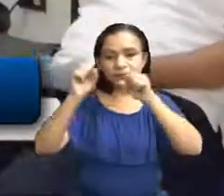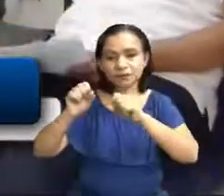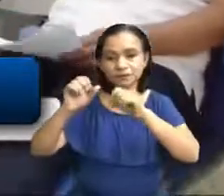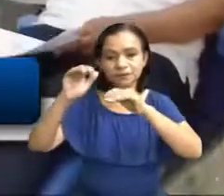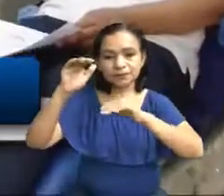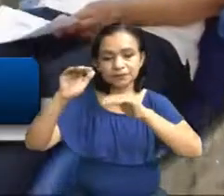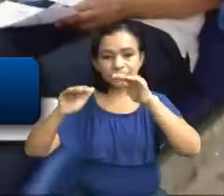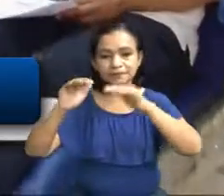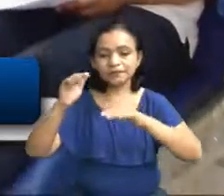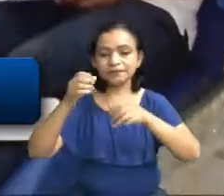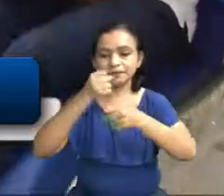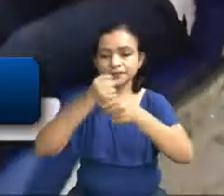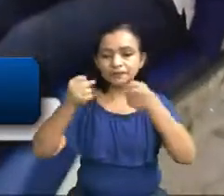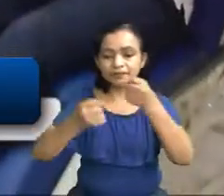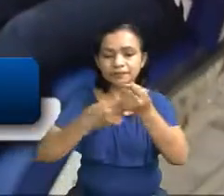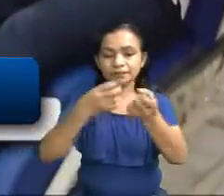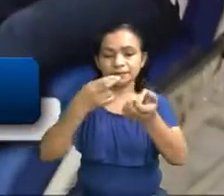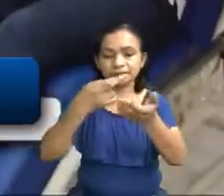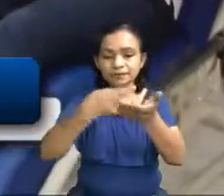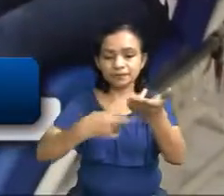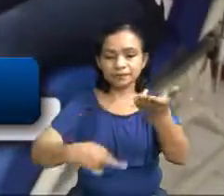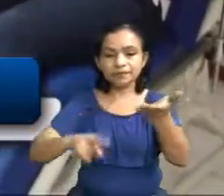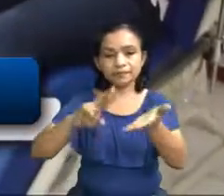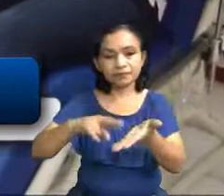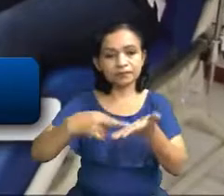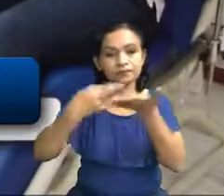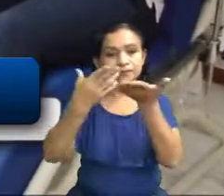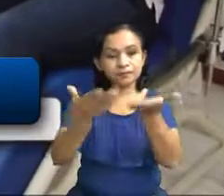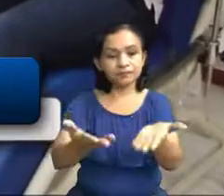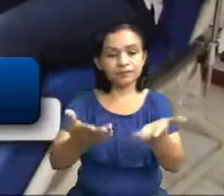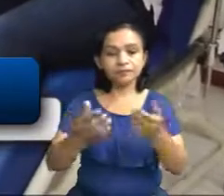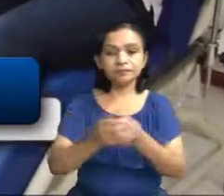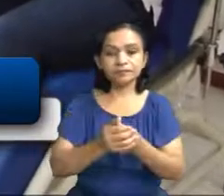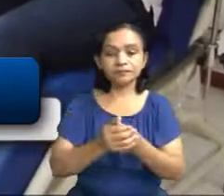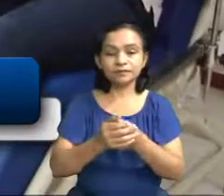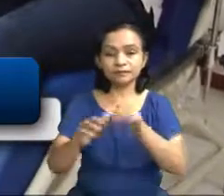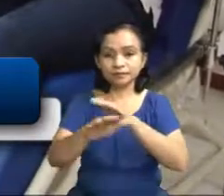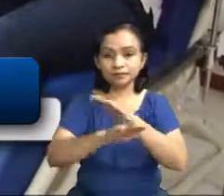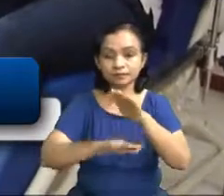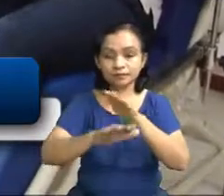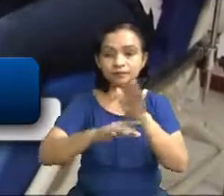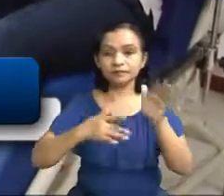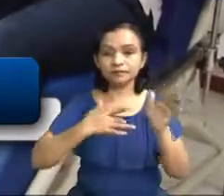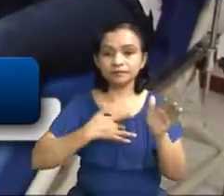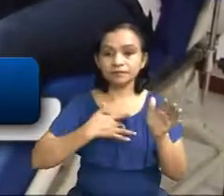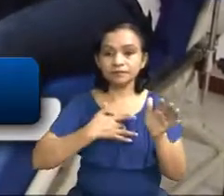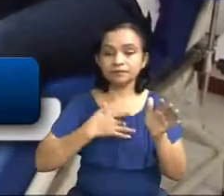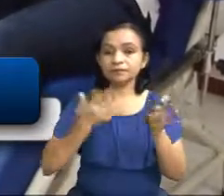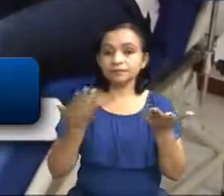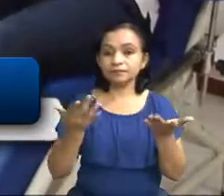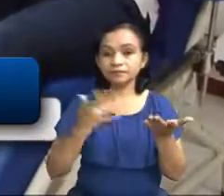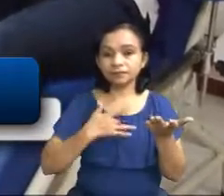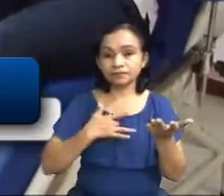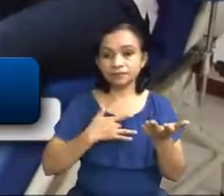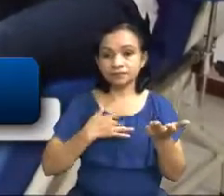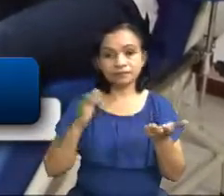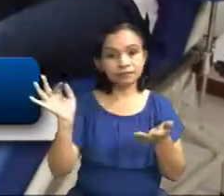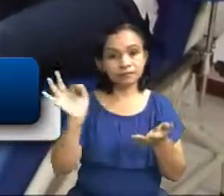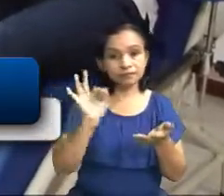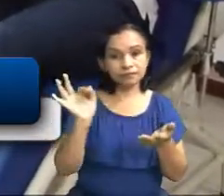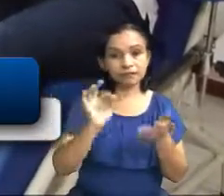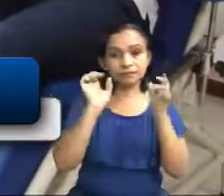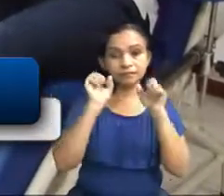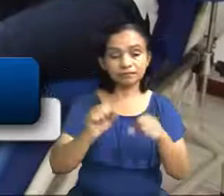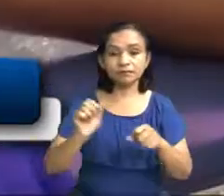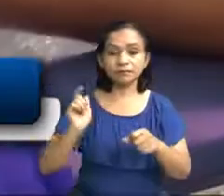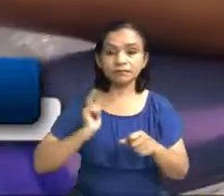sexos en el tema de la donación de sangre. Y esos son básicamente los requisitos, son poquitos, ¿no? La mayoría de nosotros los podemos